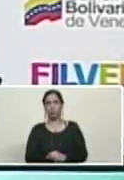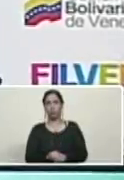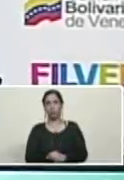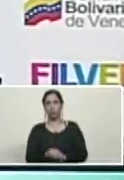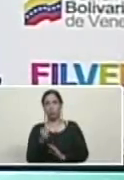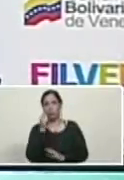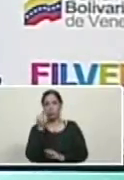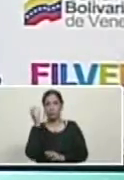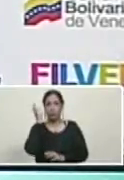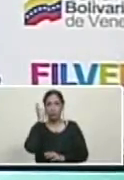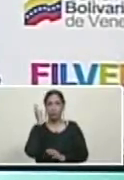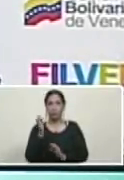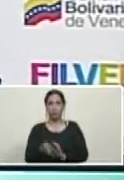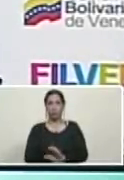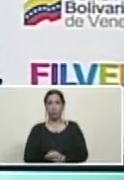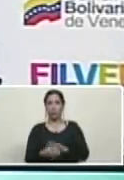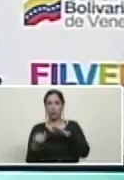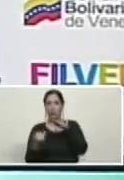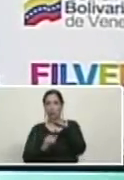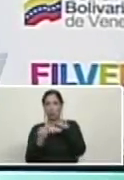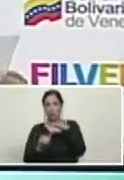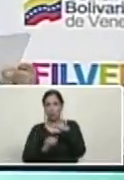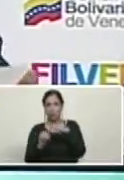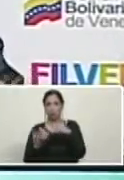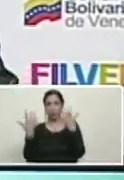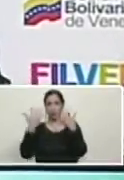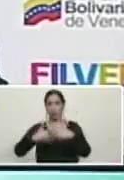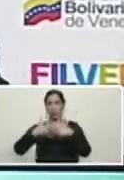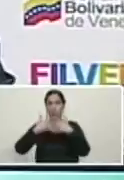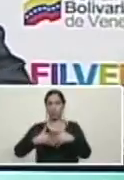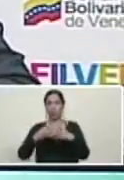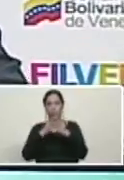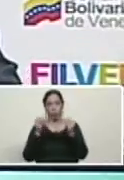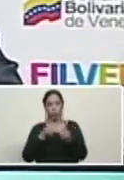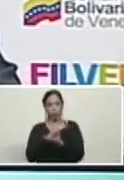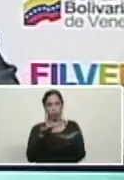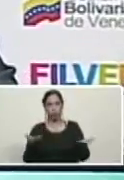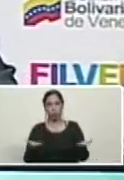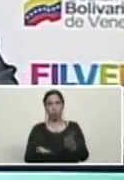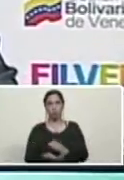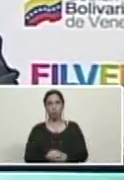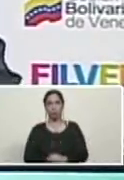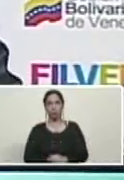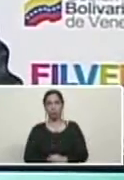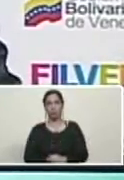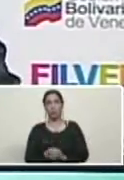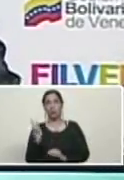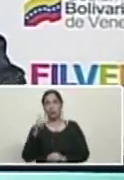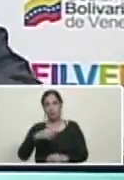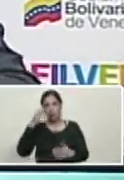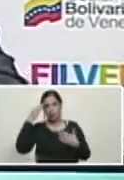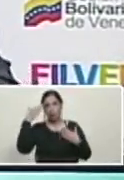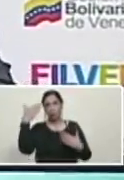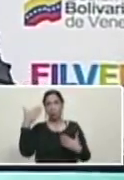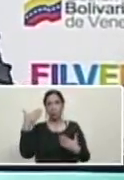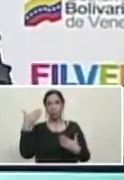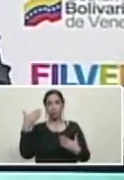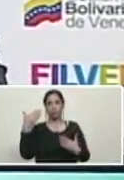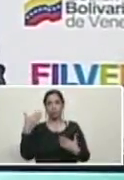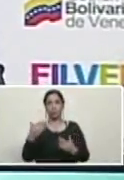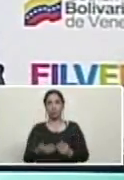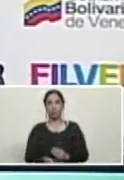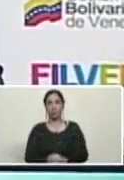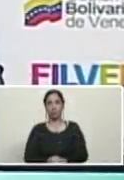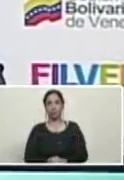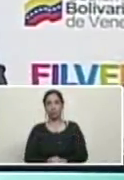escritoras, institutos, empresas, a todos les doy mi saludo. Igualmente quiero saludar